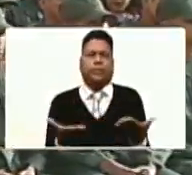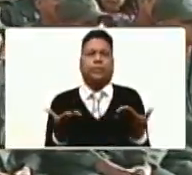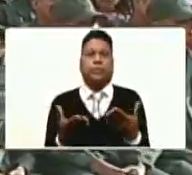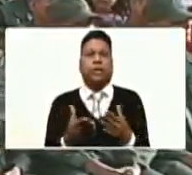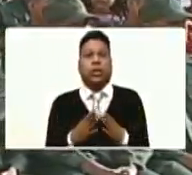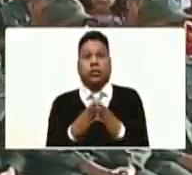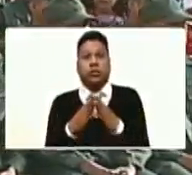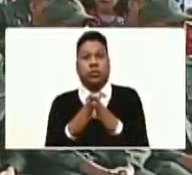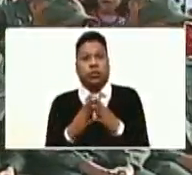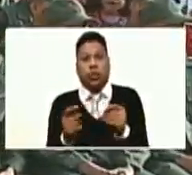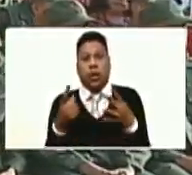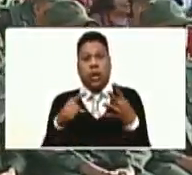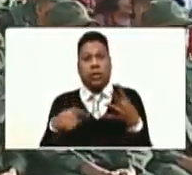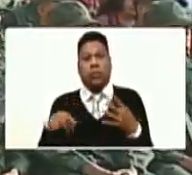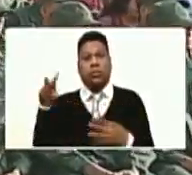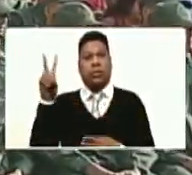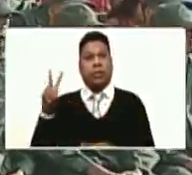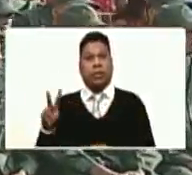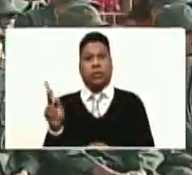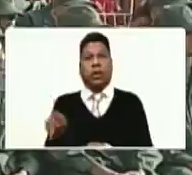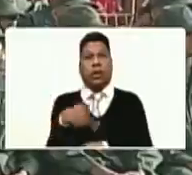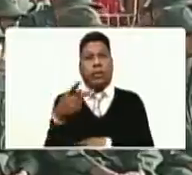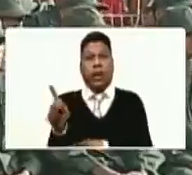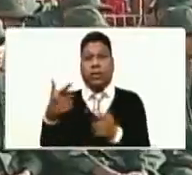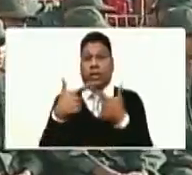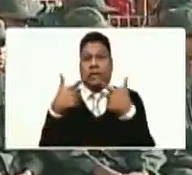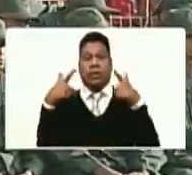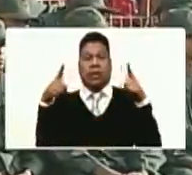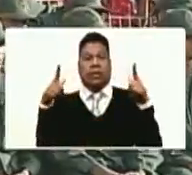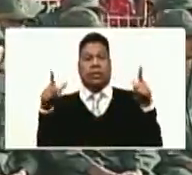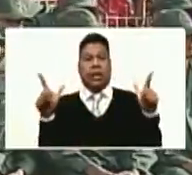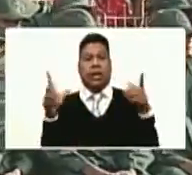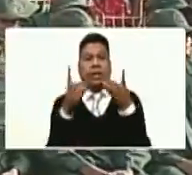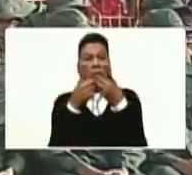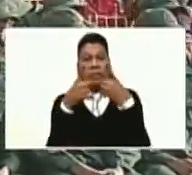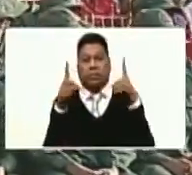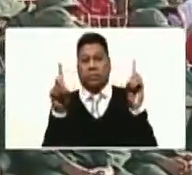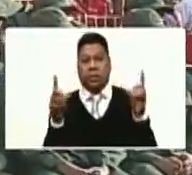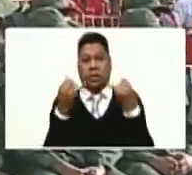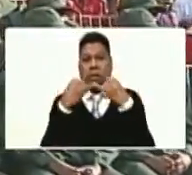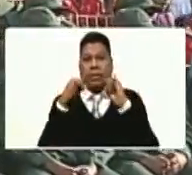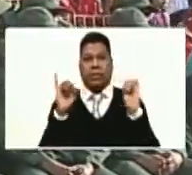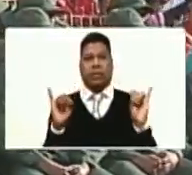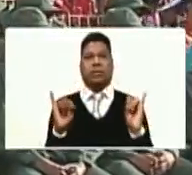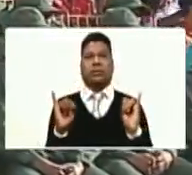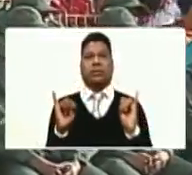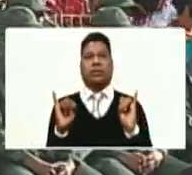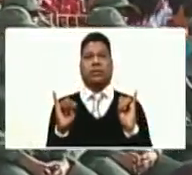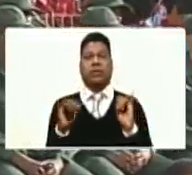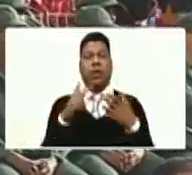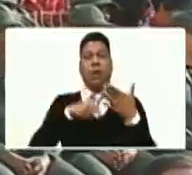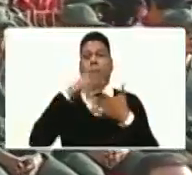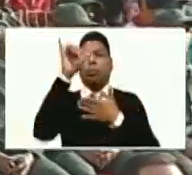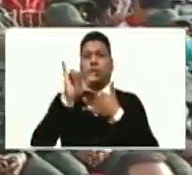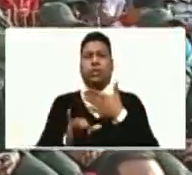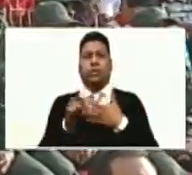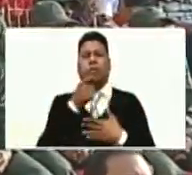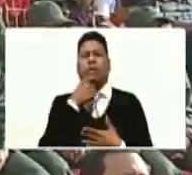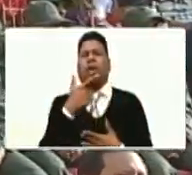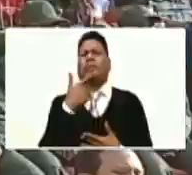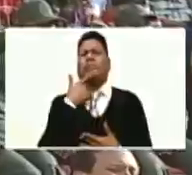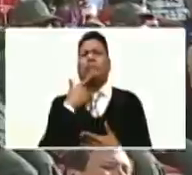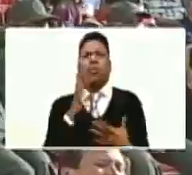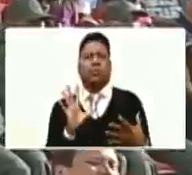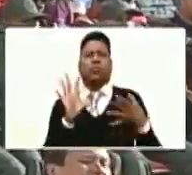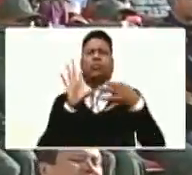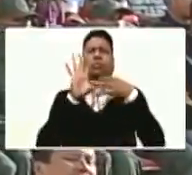patria estemos viviendo hoy en libertad, con soberanía e independencia. Ese proyecto hermoso bolivariano de la Unión